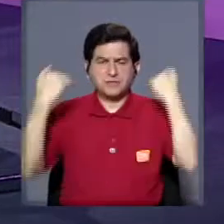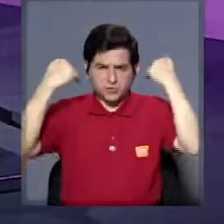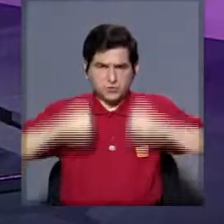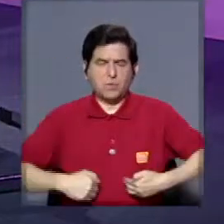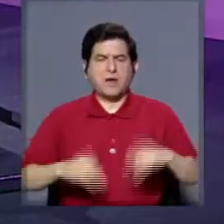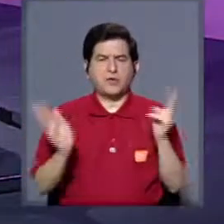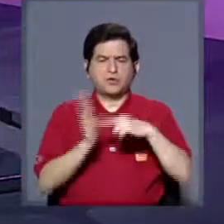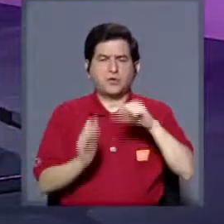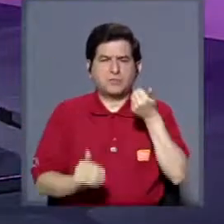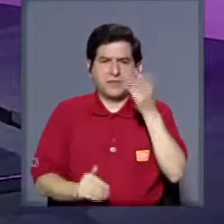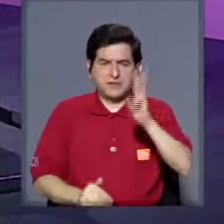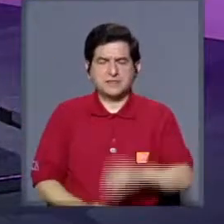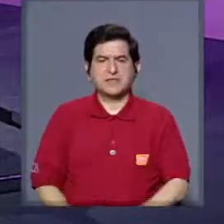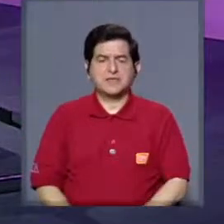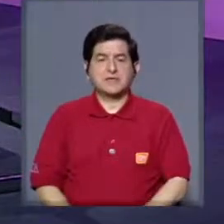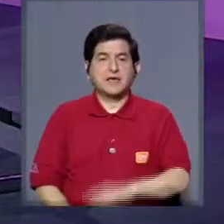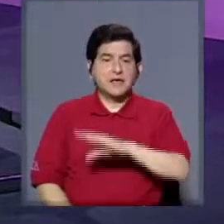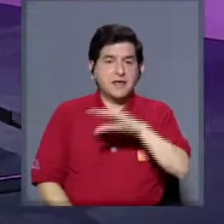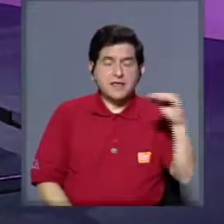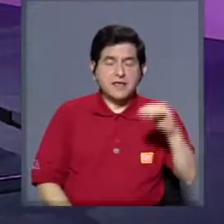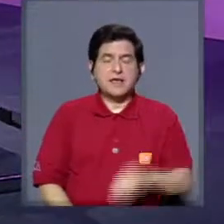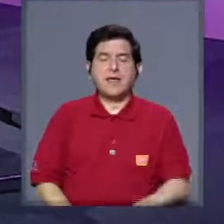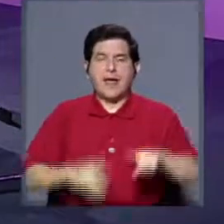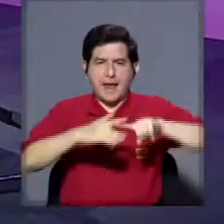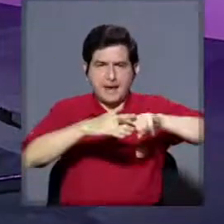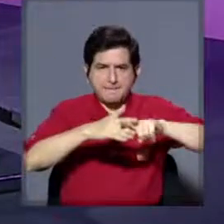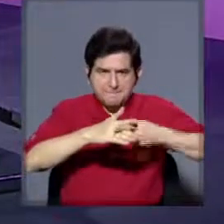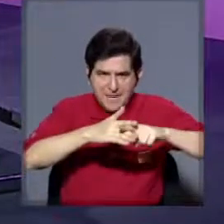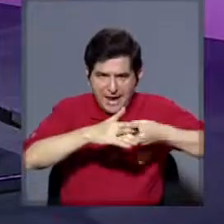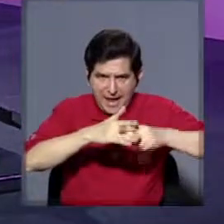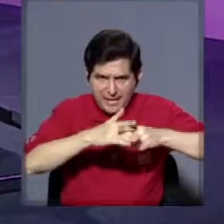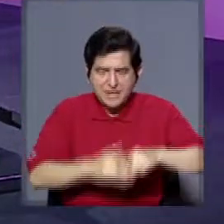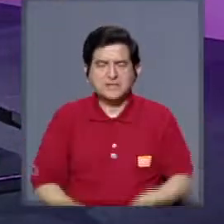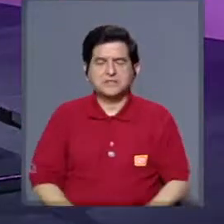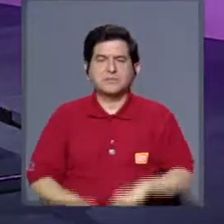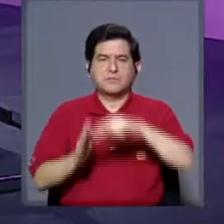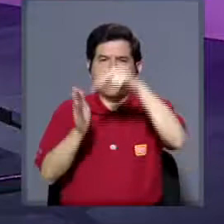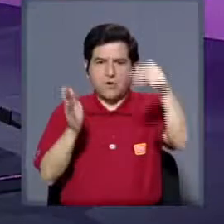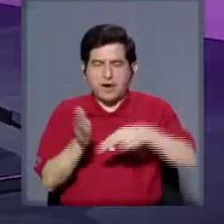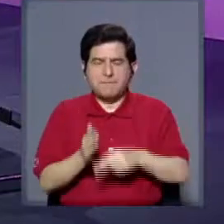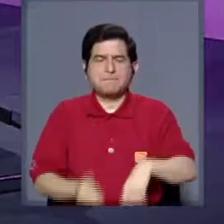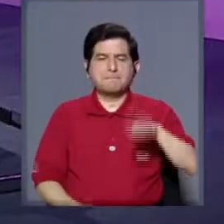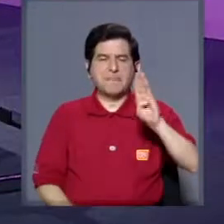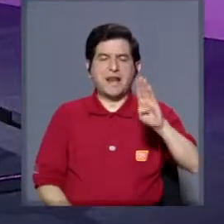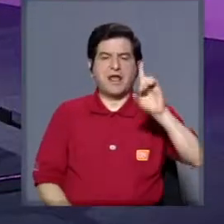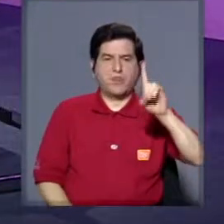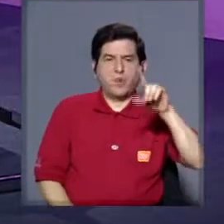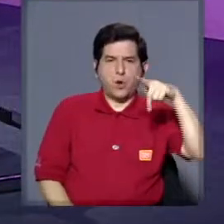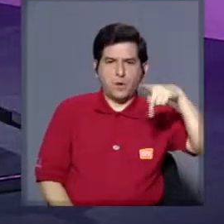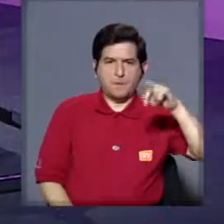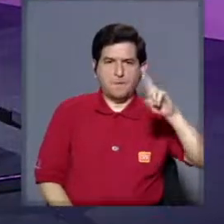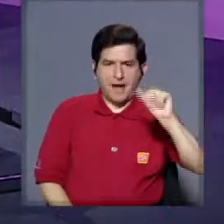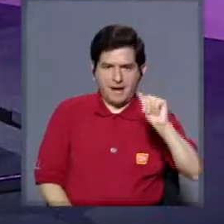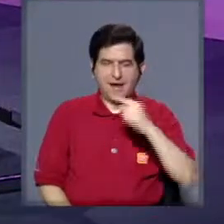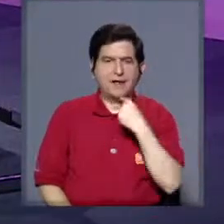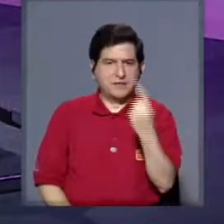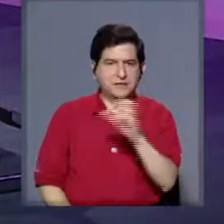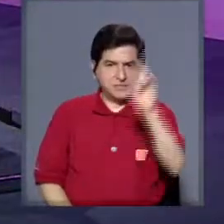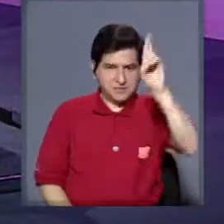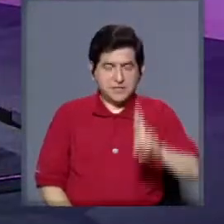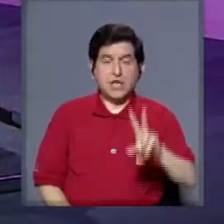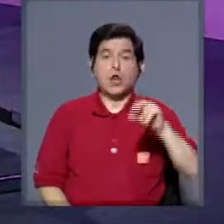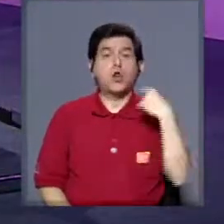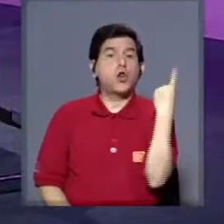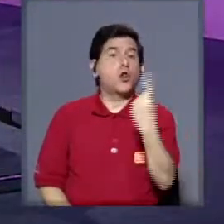incluso el mismo mes y que es el mecanismo de la convención belem do para le ha dicho costa rica que tiene